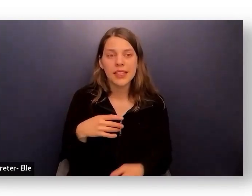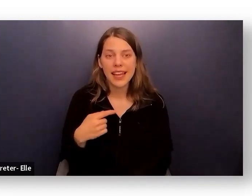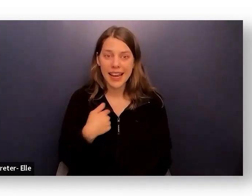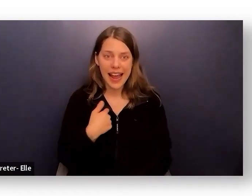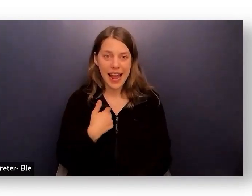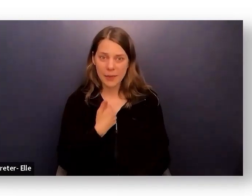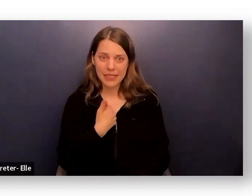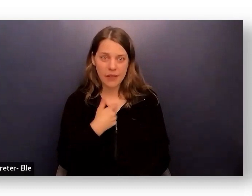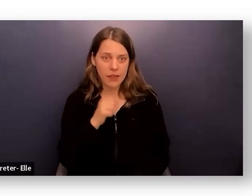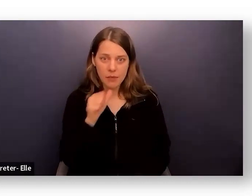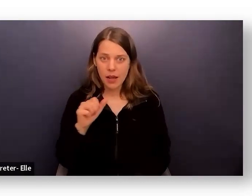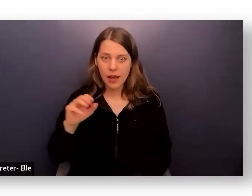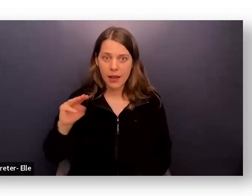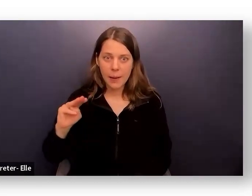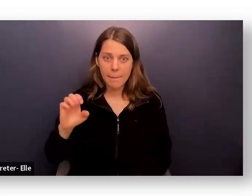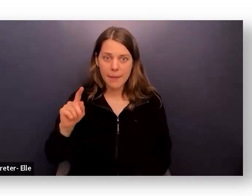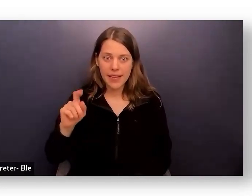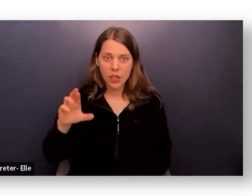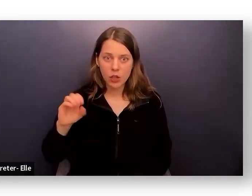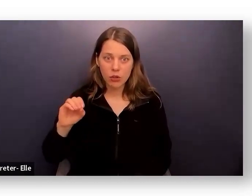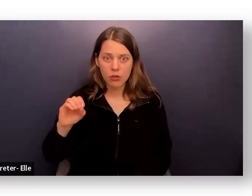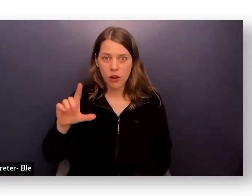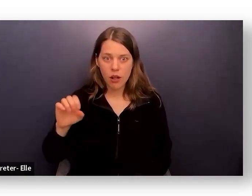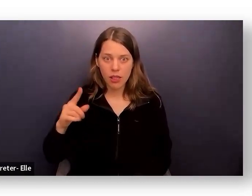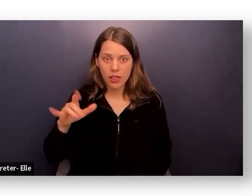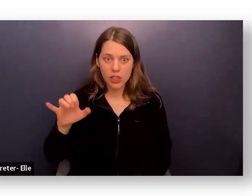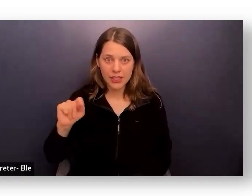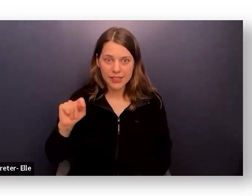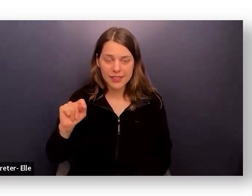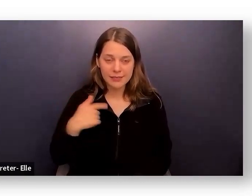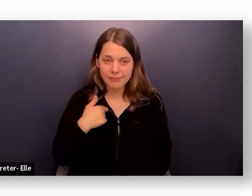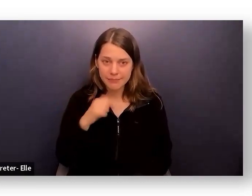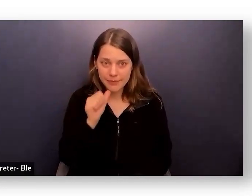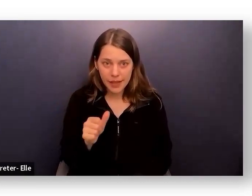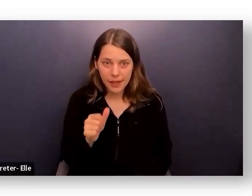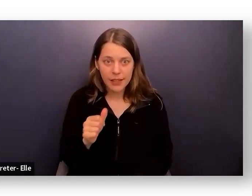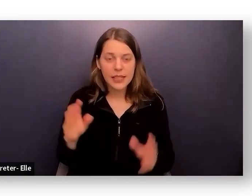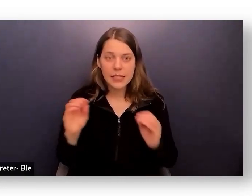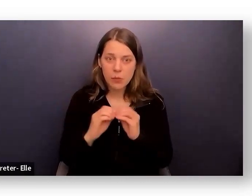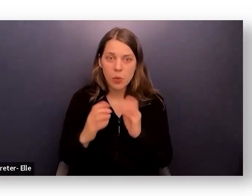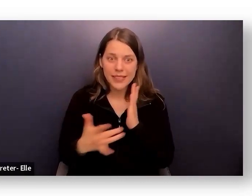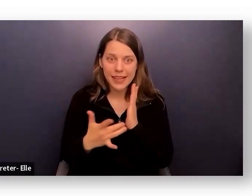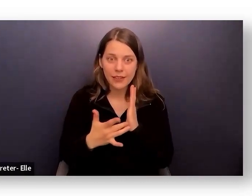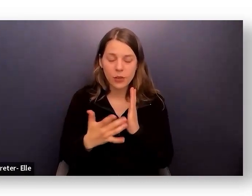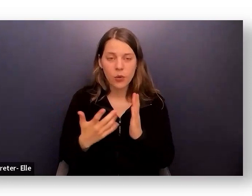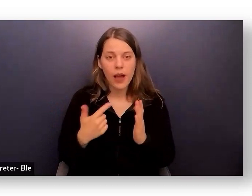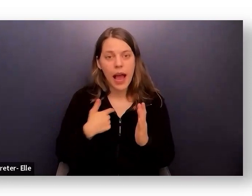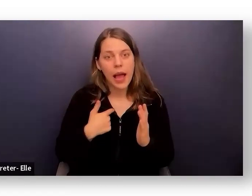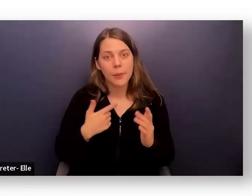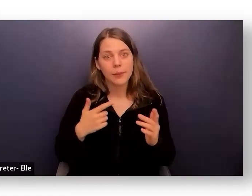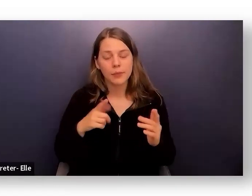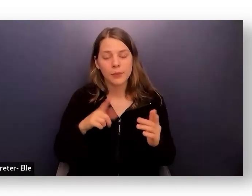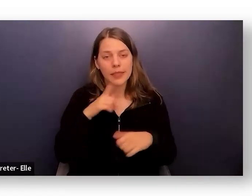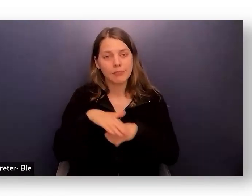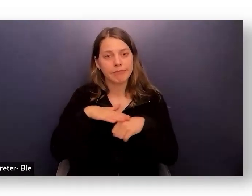cuando es viento, se puede matar bien. Entonces, yo no soy meteorólogo, pero yo sé que hay más niveles.